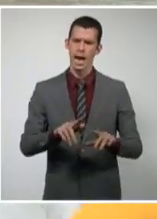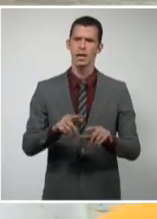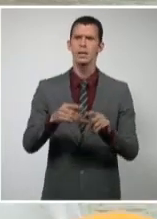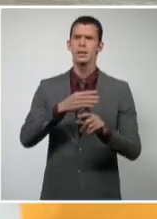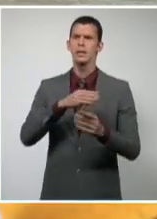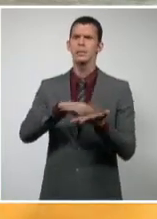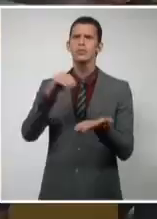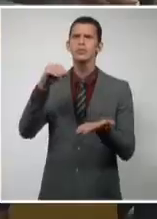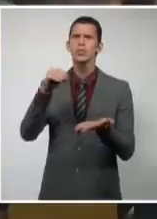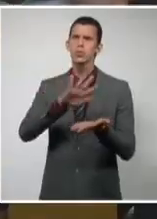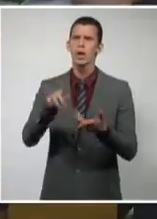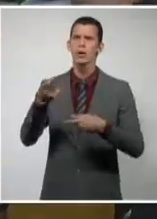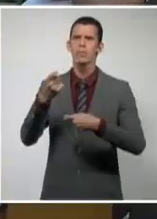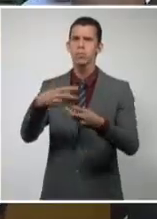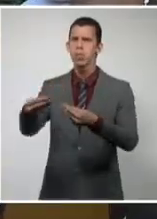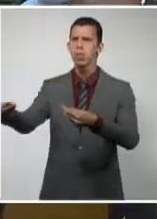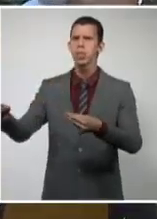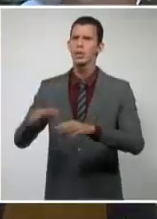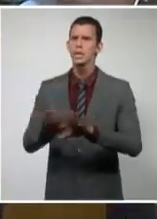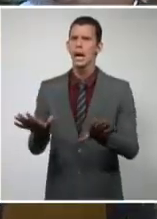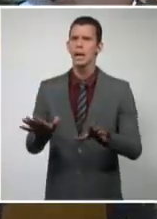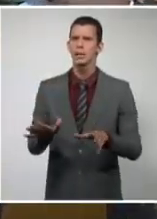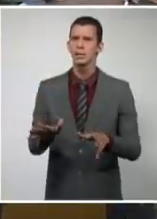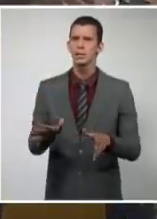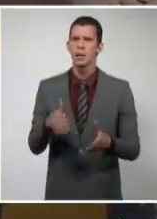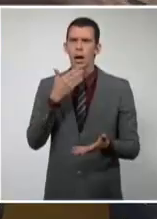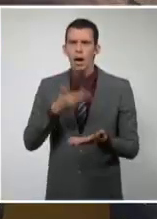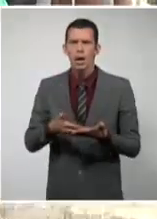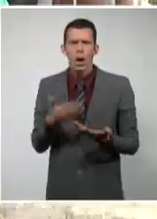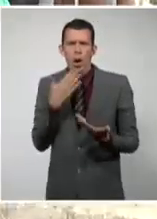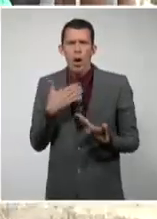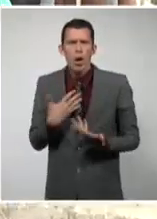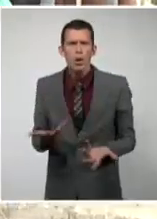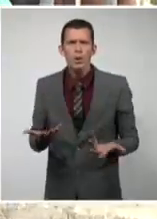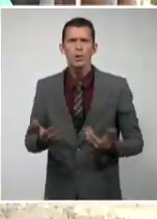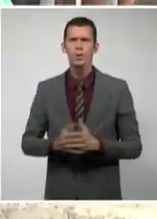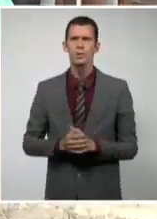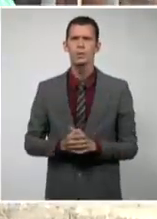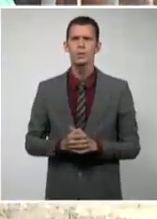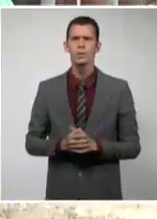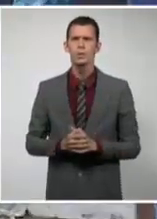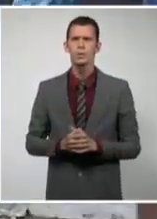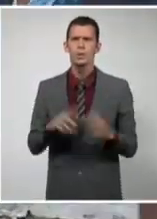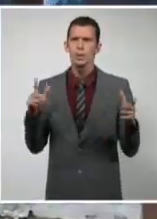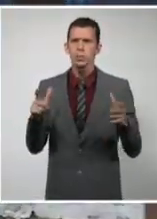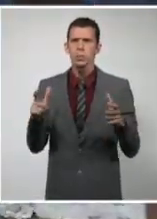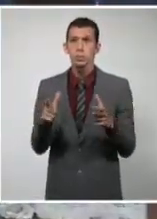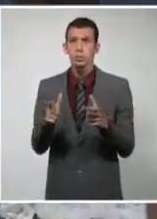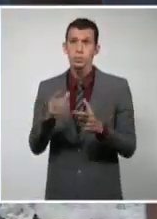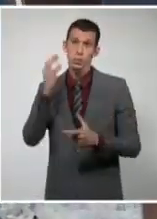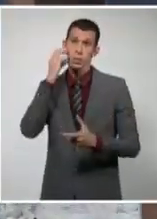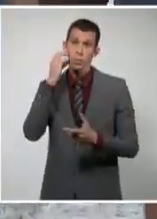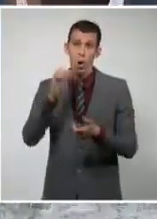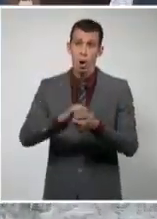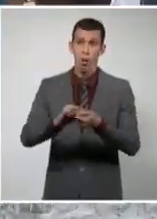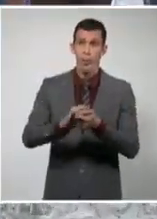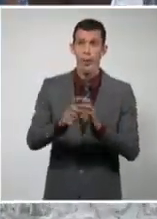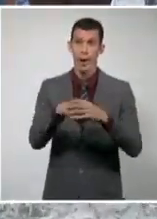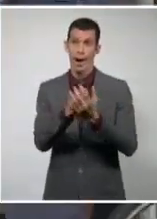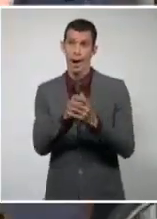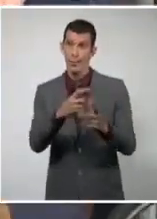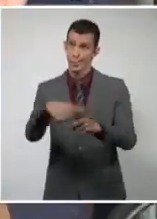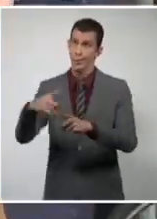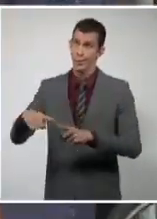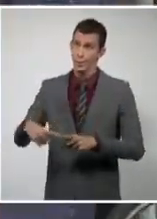y los revendedores. Ante la inestabilidad de alimentos y productos de aseo en Cuba, las colas seguirán siendo parte de nuestra realidad por no poco